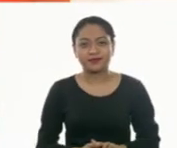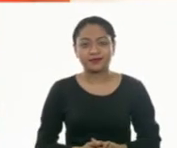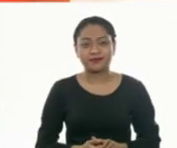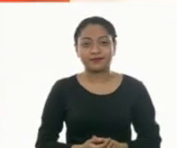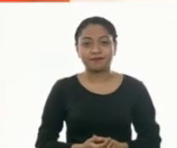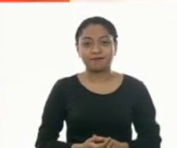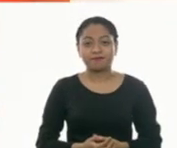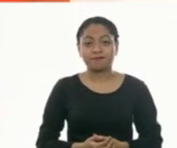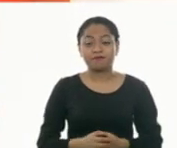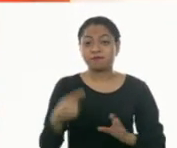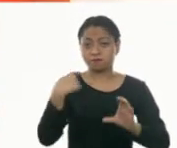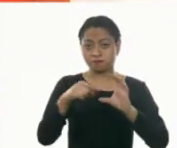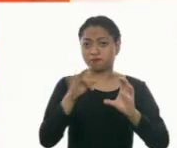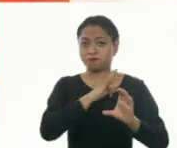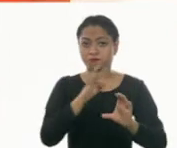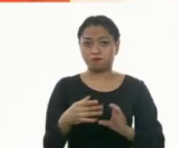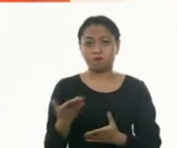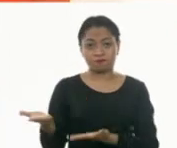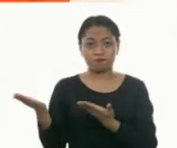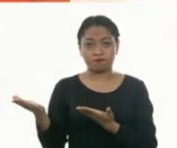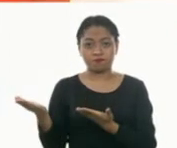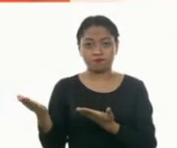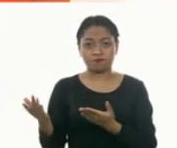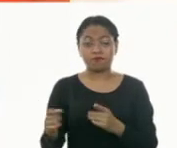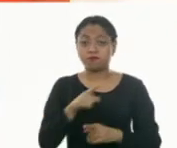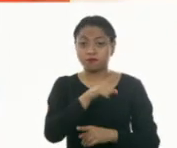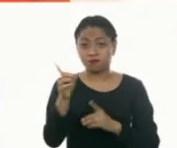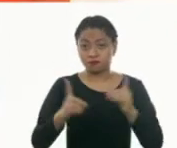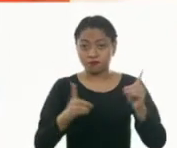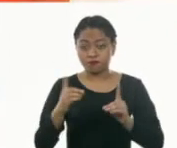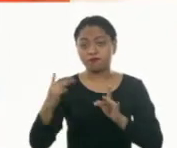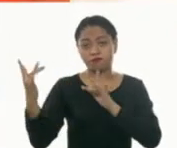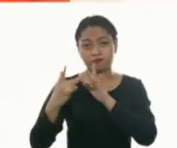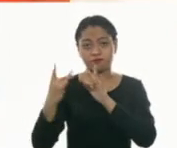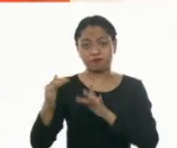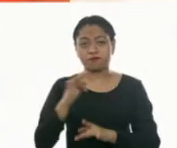está habilitado el correo que aparece en pantalla,